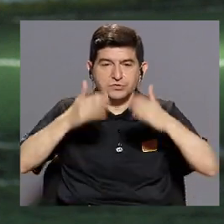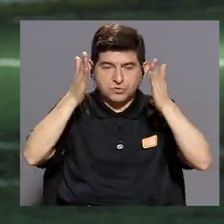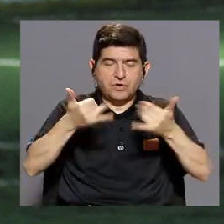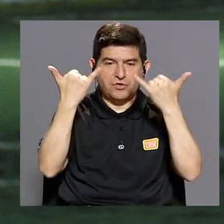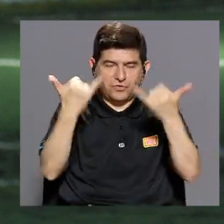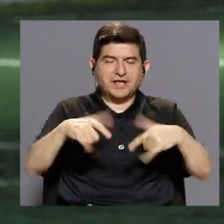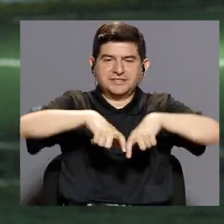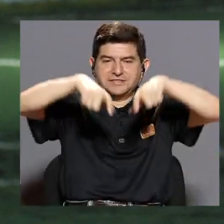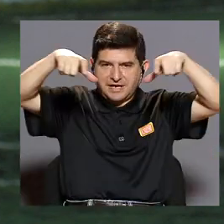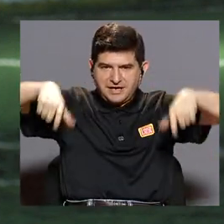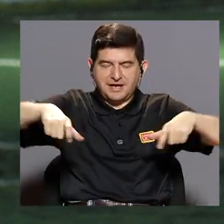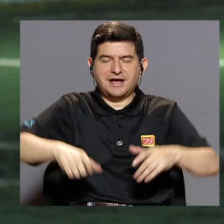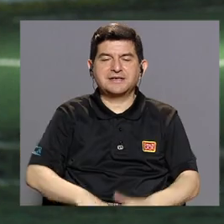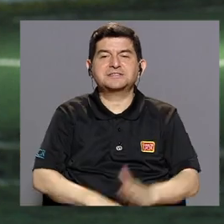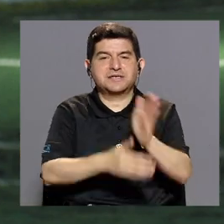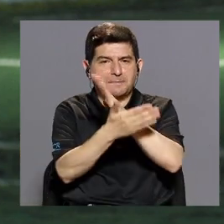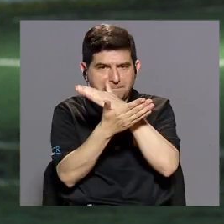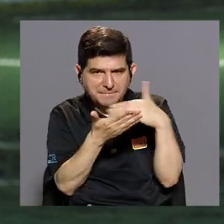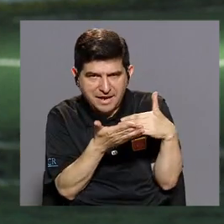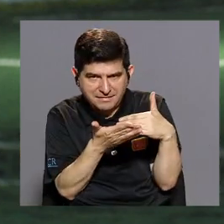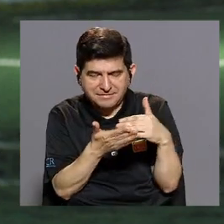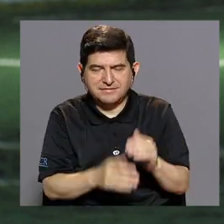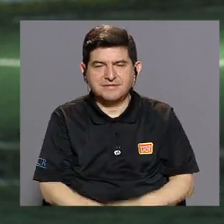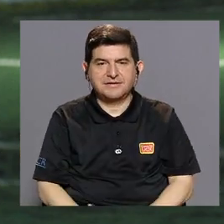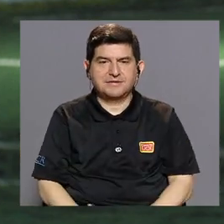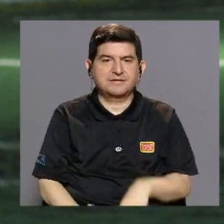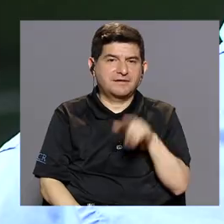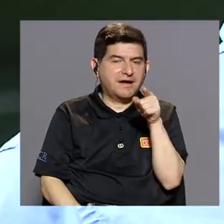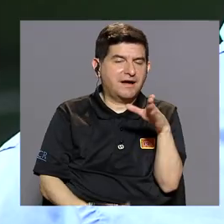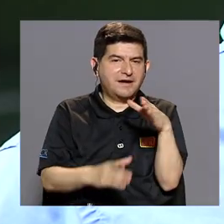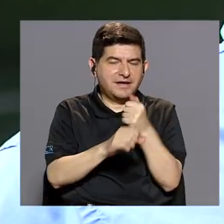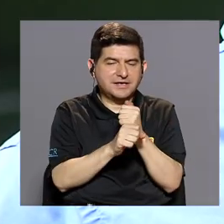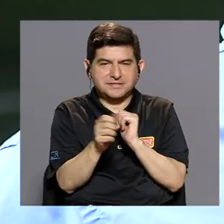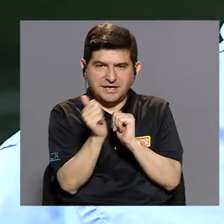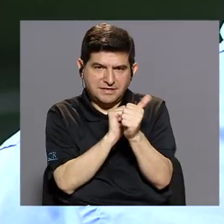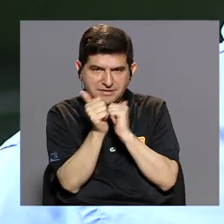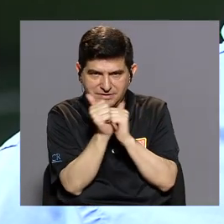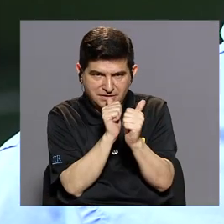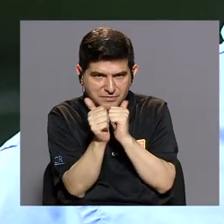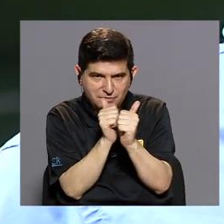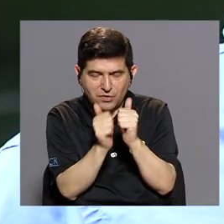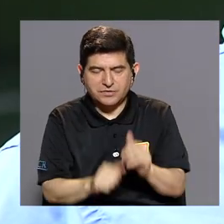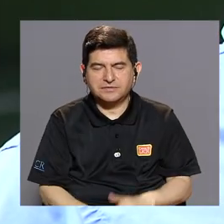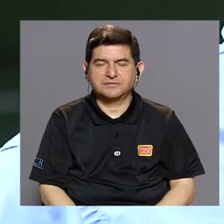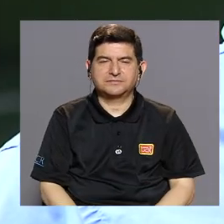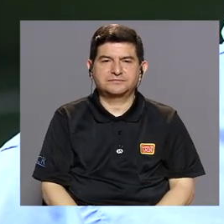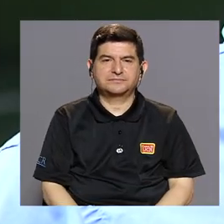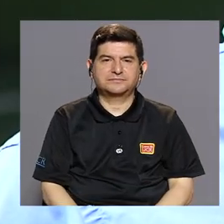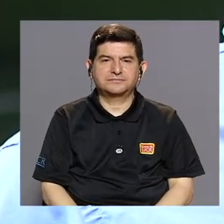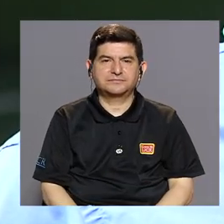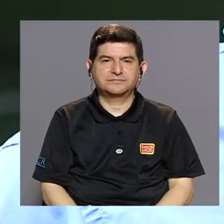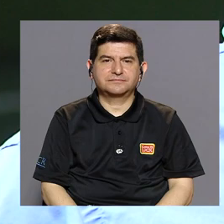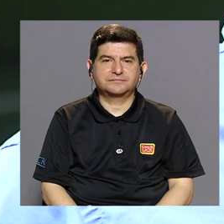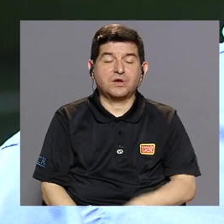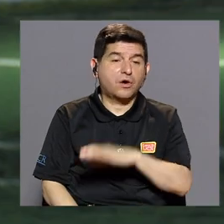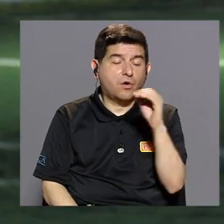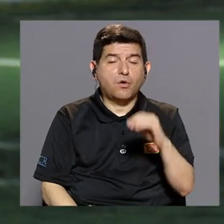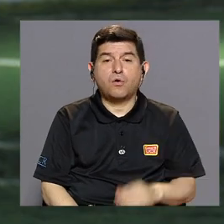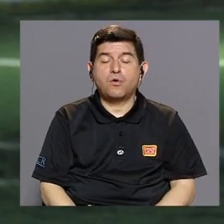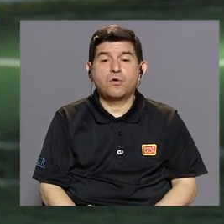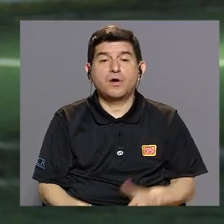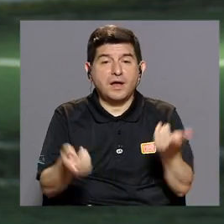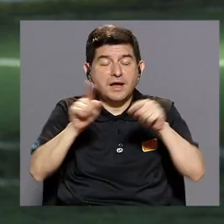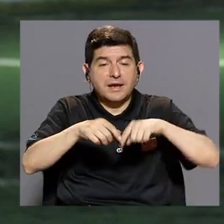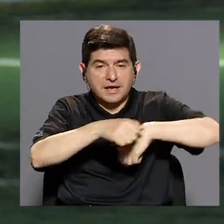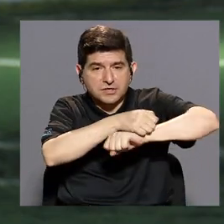ya les corresponde ir a la cancha, hacen tal vez una parte, ¿verdad? En esa parte de deportiva, de inmersión en el deporte o específico, ¿verdad? Que este